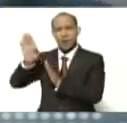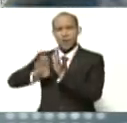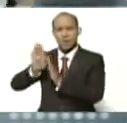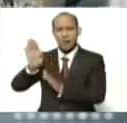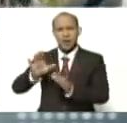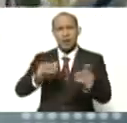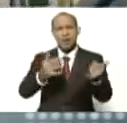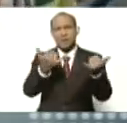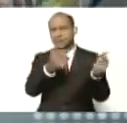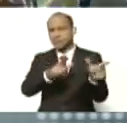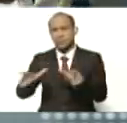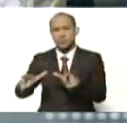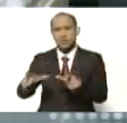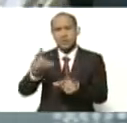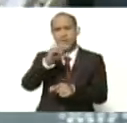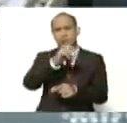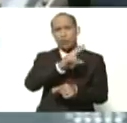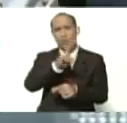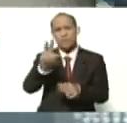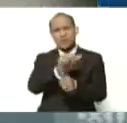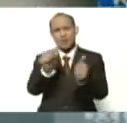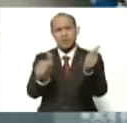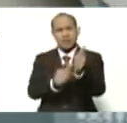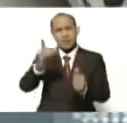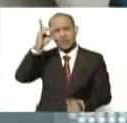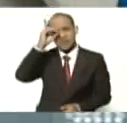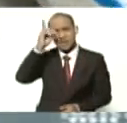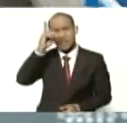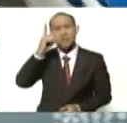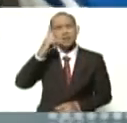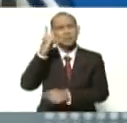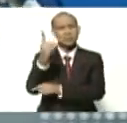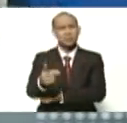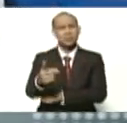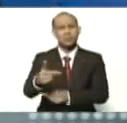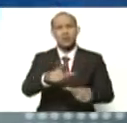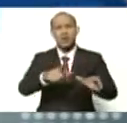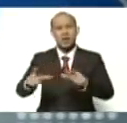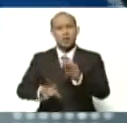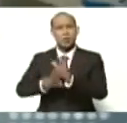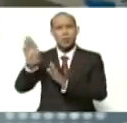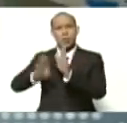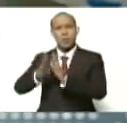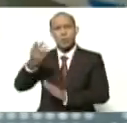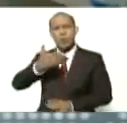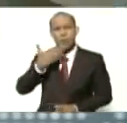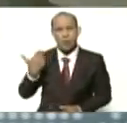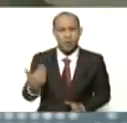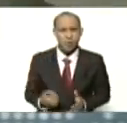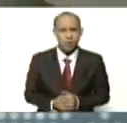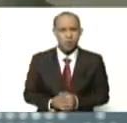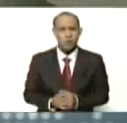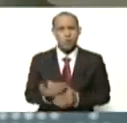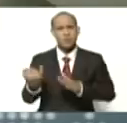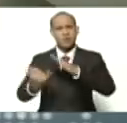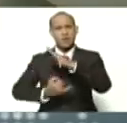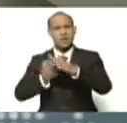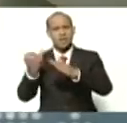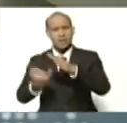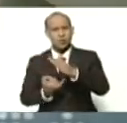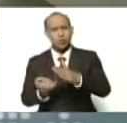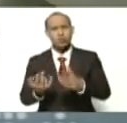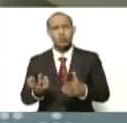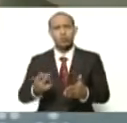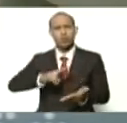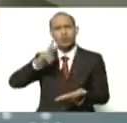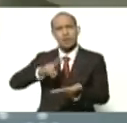la vicepresidente ejecutiva tiene órdenes expresa de cómo hacerlo para mejorarlo tanto en el instituto venezolano de los seguros